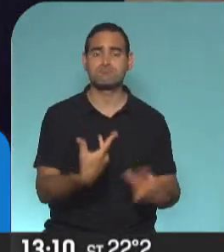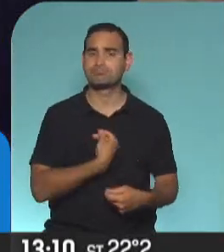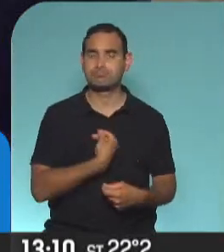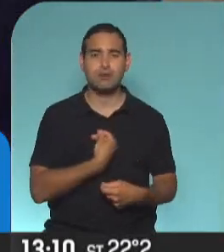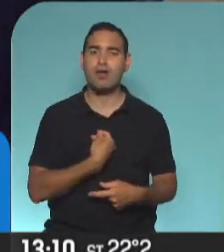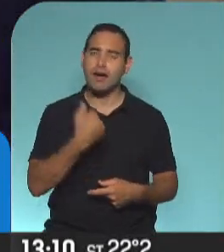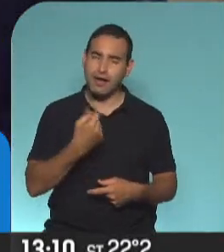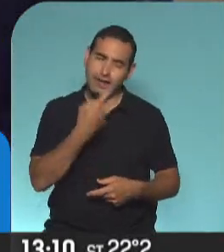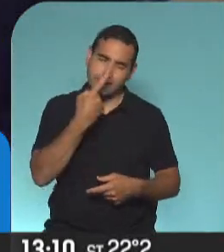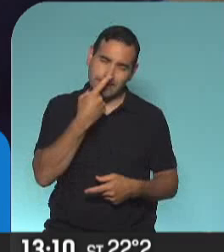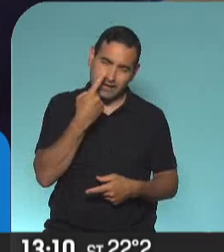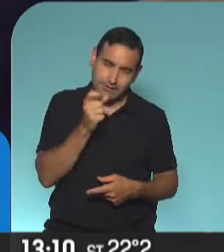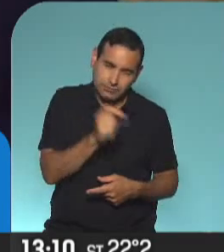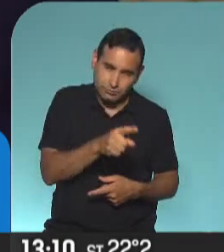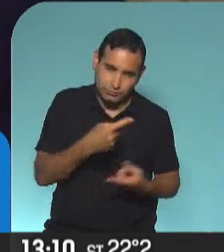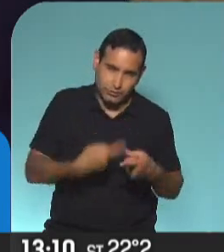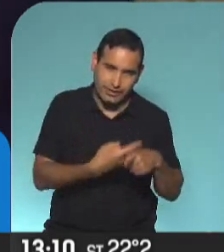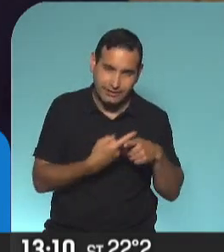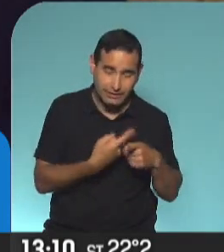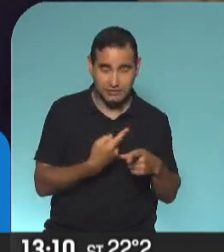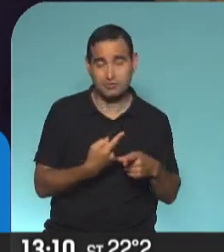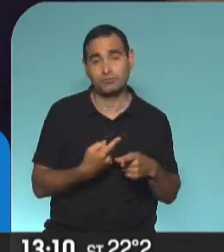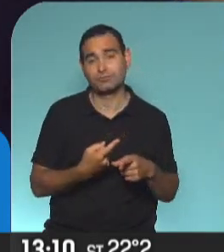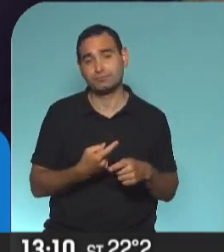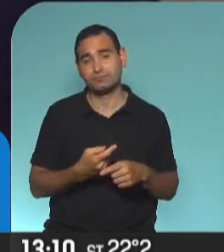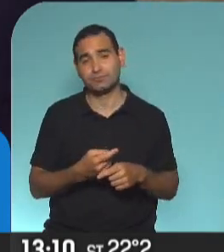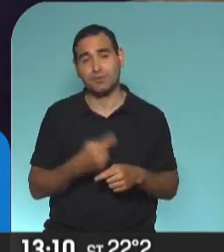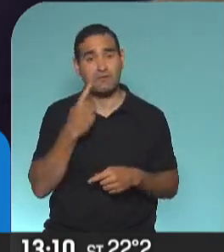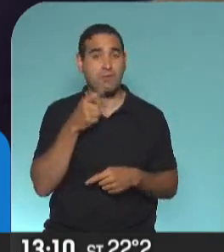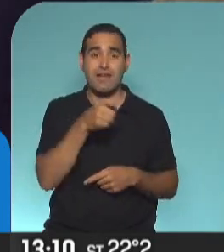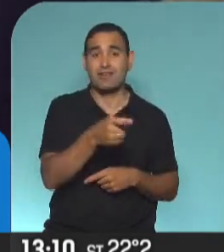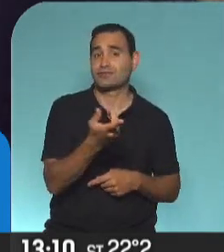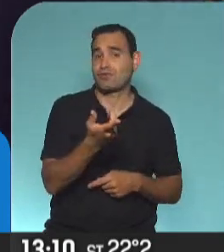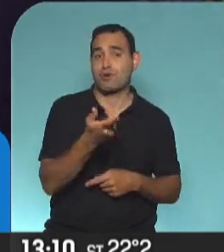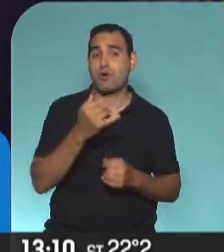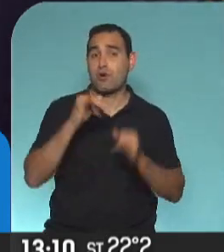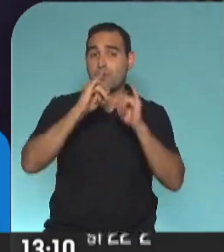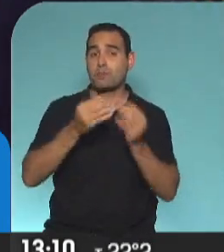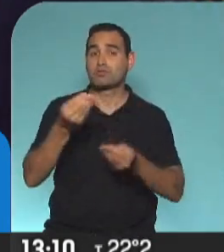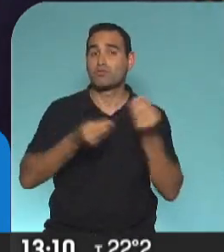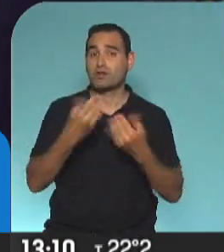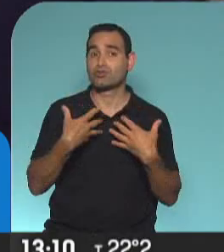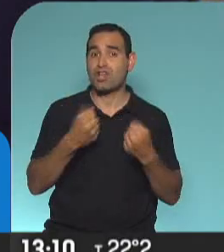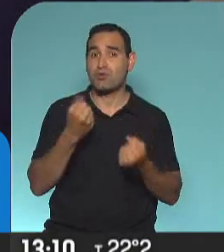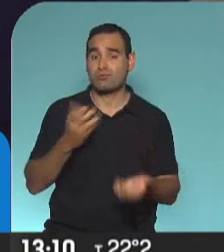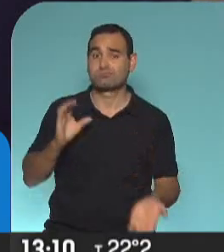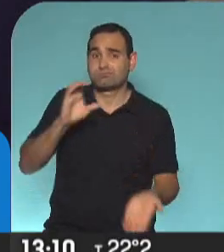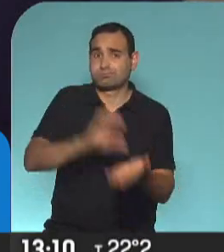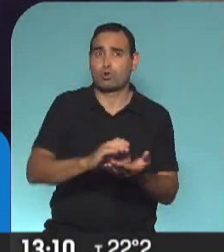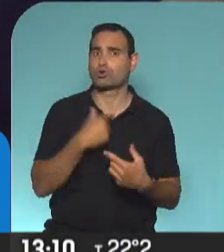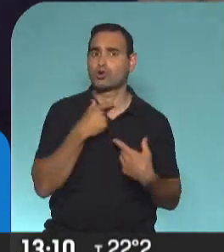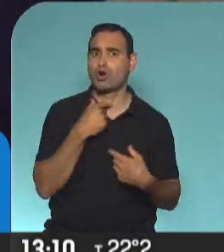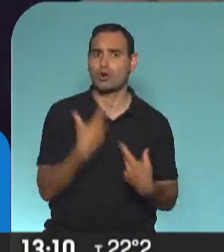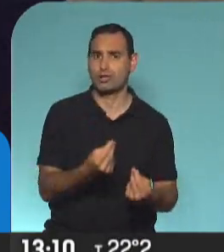en juego, ¿no? Vemos que por un lado no quieren aumentar el presupuesto en salud, eso es obvio, digo,